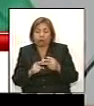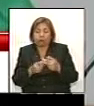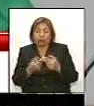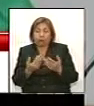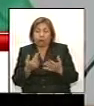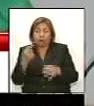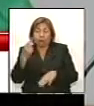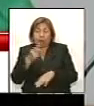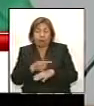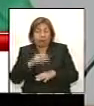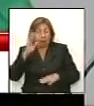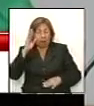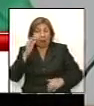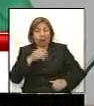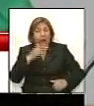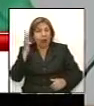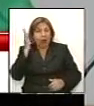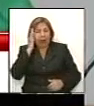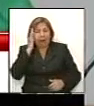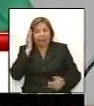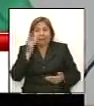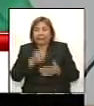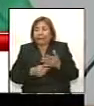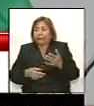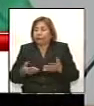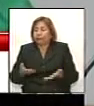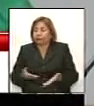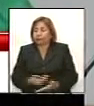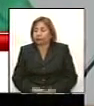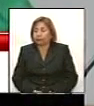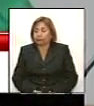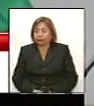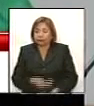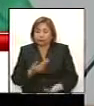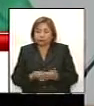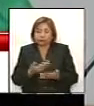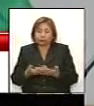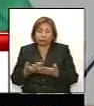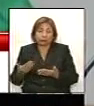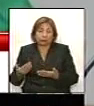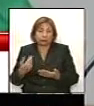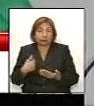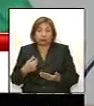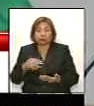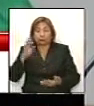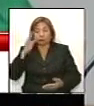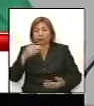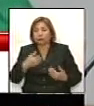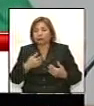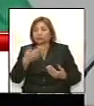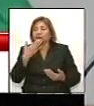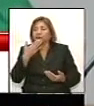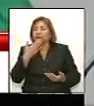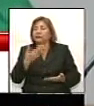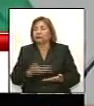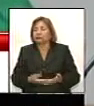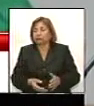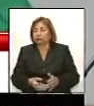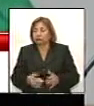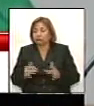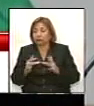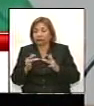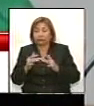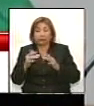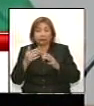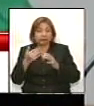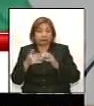policial se pueda saber, o por lo menos la policía tenga la herramienta de poder saber a quién pertenecen las líneas. Y